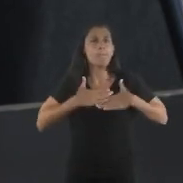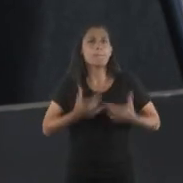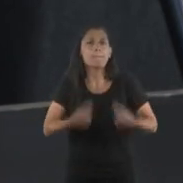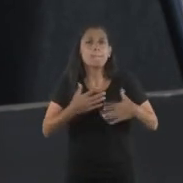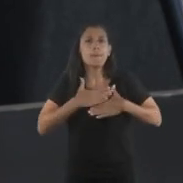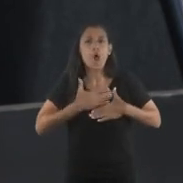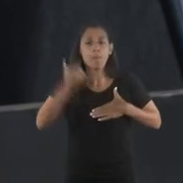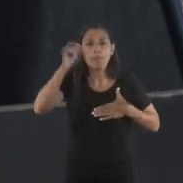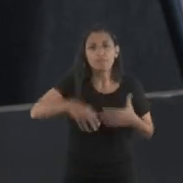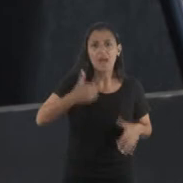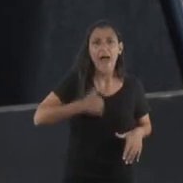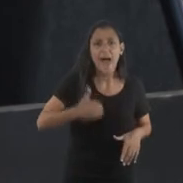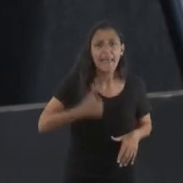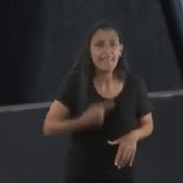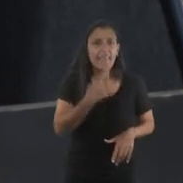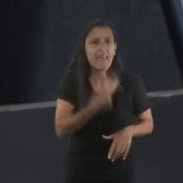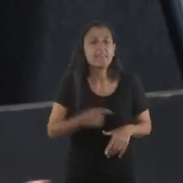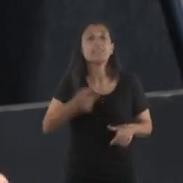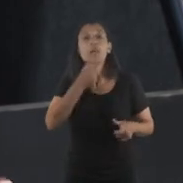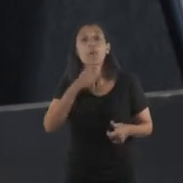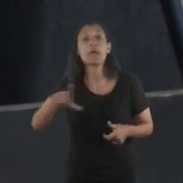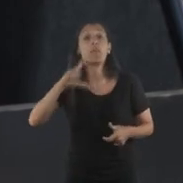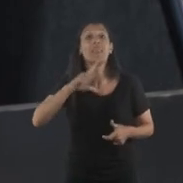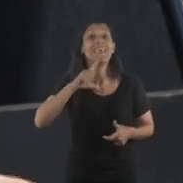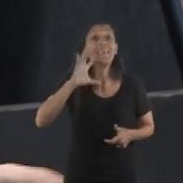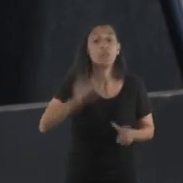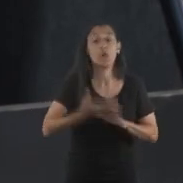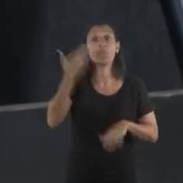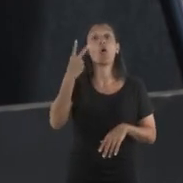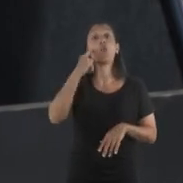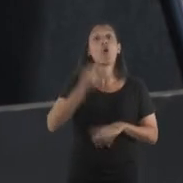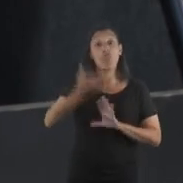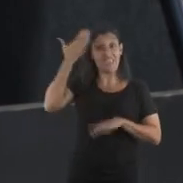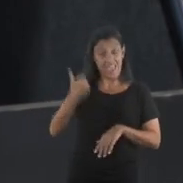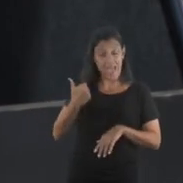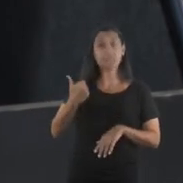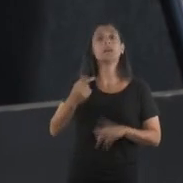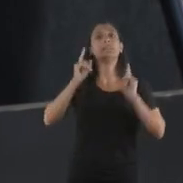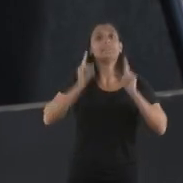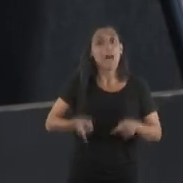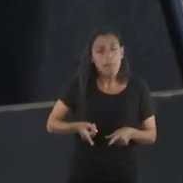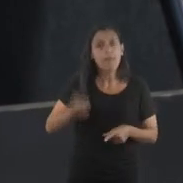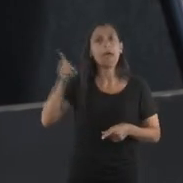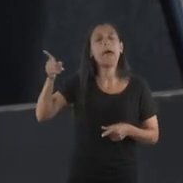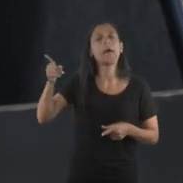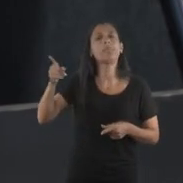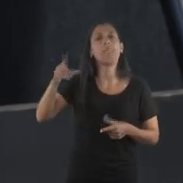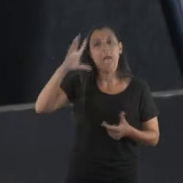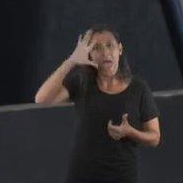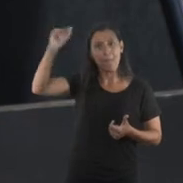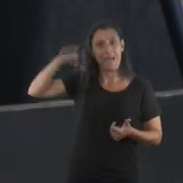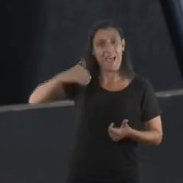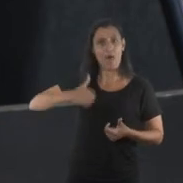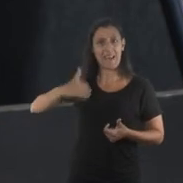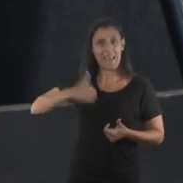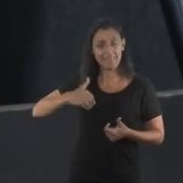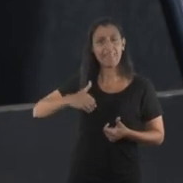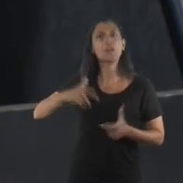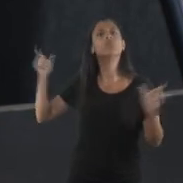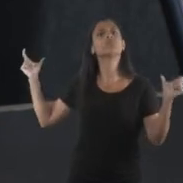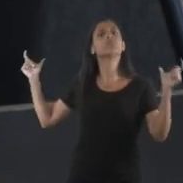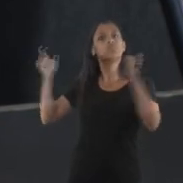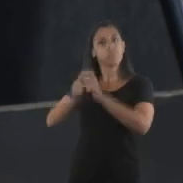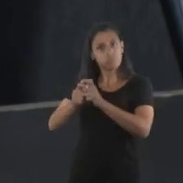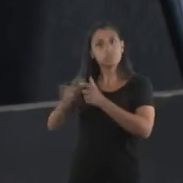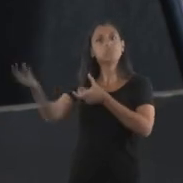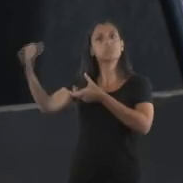República Argentina, y hace dos días atrás, 48 horas atrás, el embajador argentino Argüello se reunía con ella y